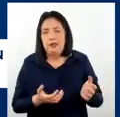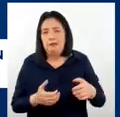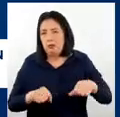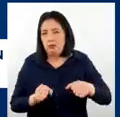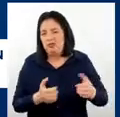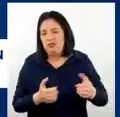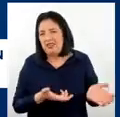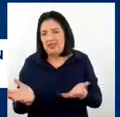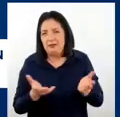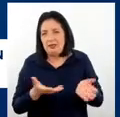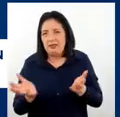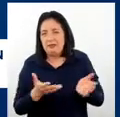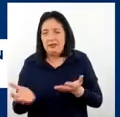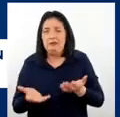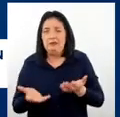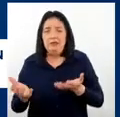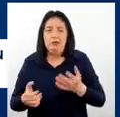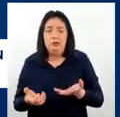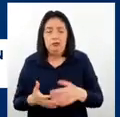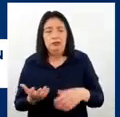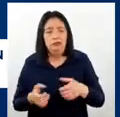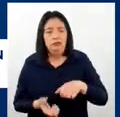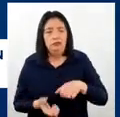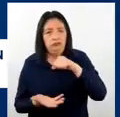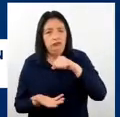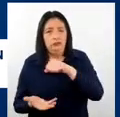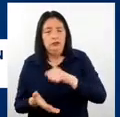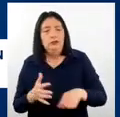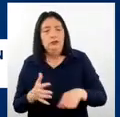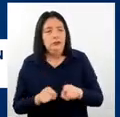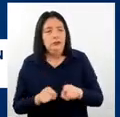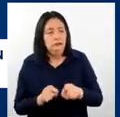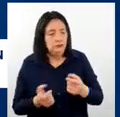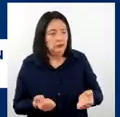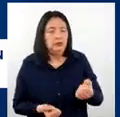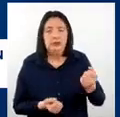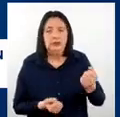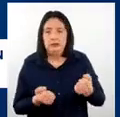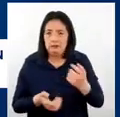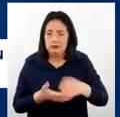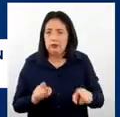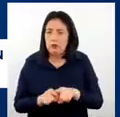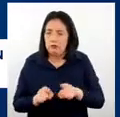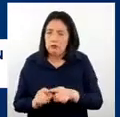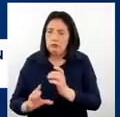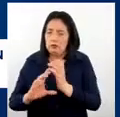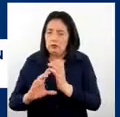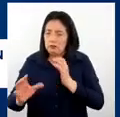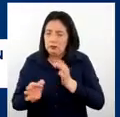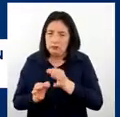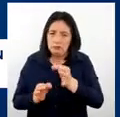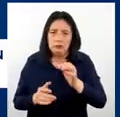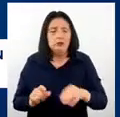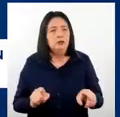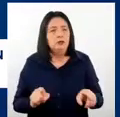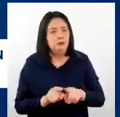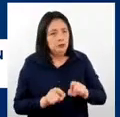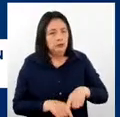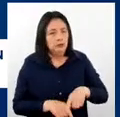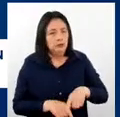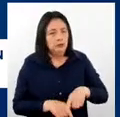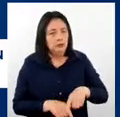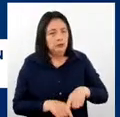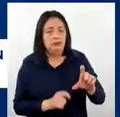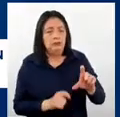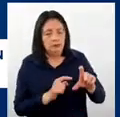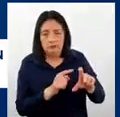acreditarlo. Y en el caso del transporte aéreo ocurre algo similar al transporte interprovincial, es decir, se debe acreditar el esquema completo de vacunación. En todos